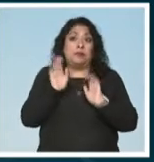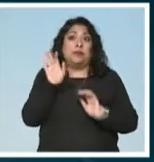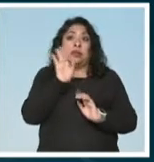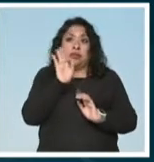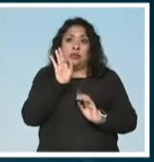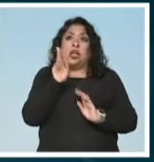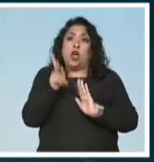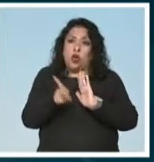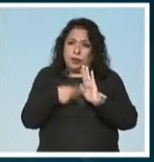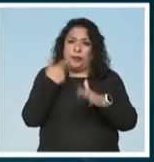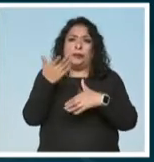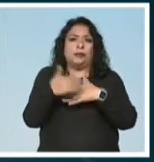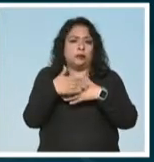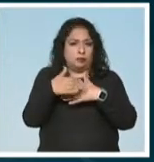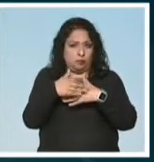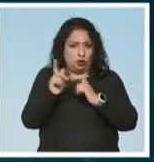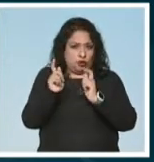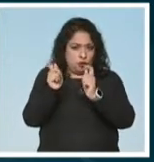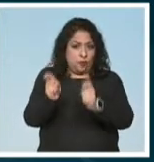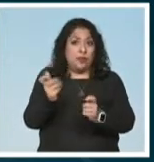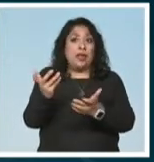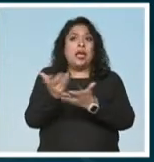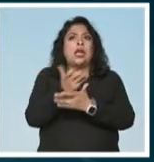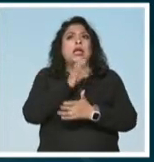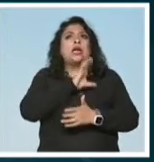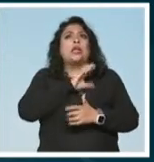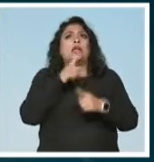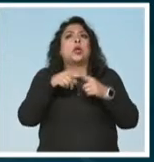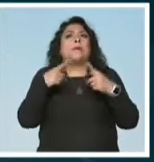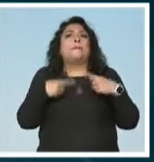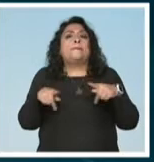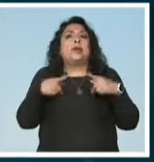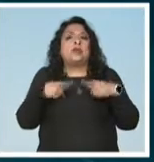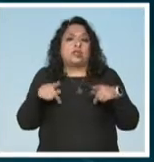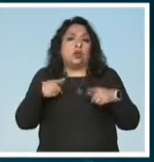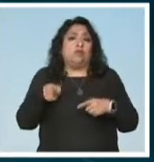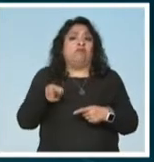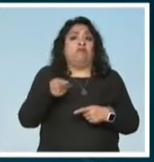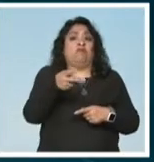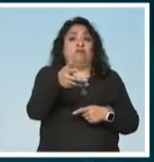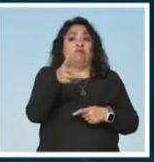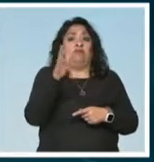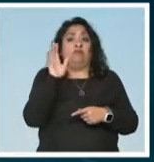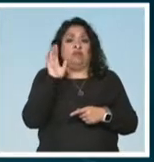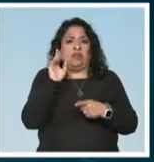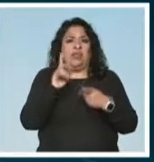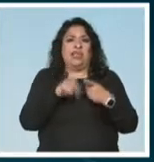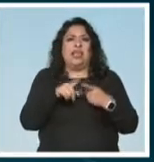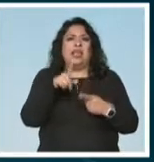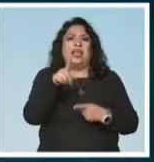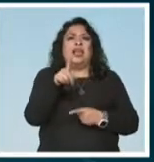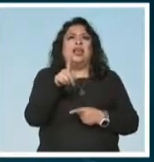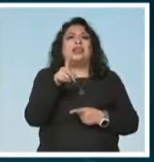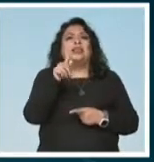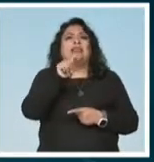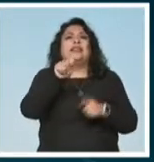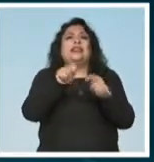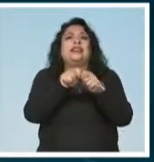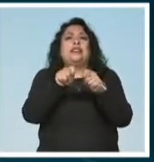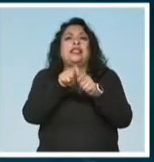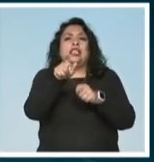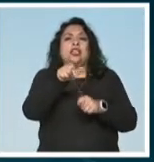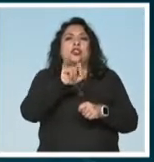posiblemente sea ratificado próximamente, se ganó el cariño de la gente y era denominado como Uncle Xi Jinping o Tío Xi